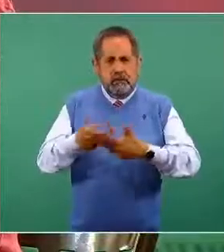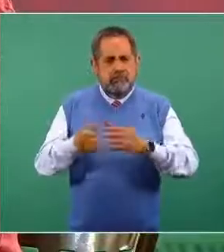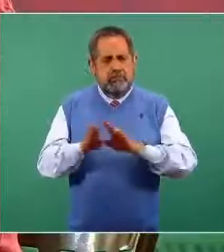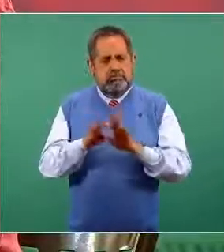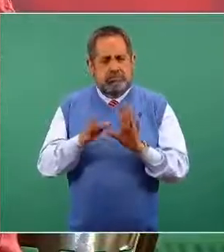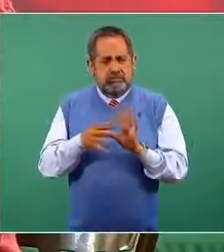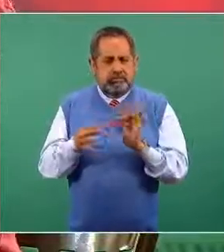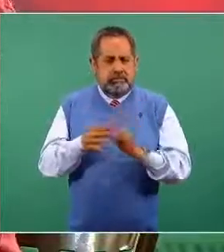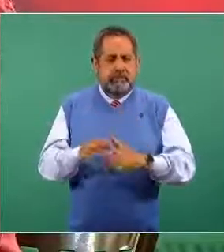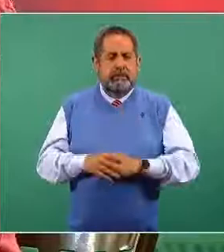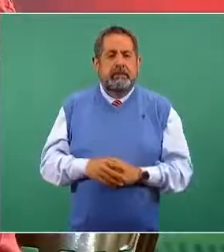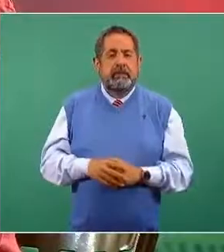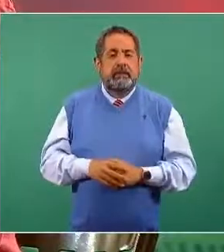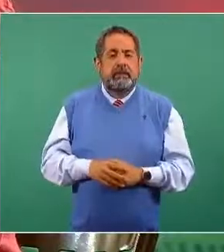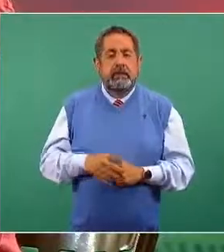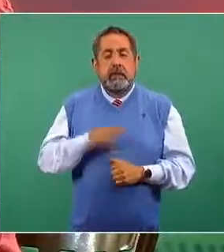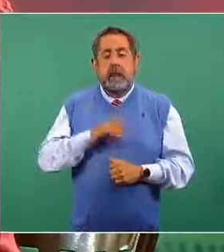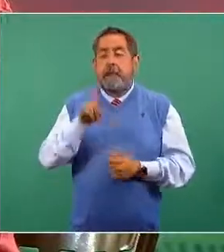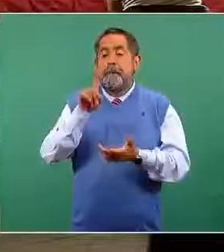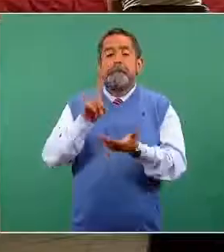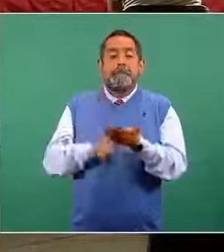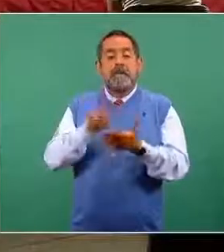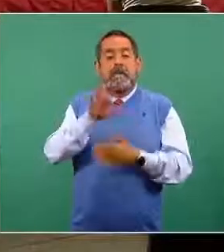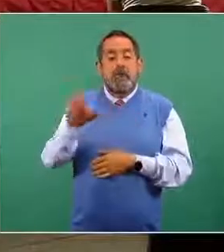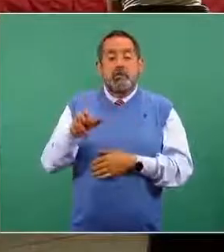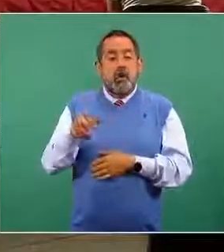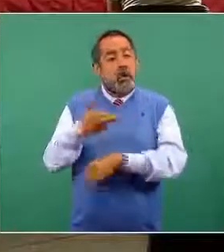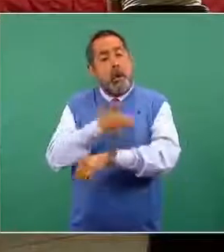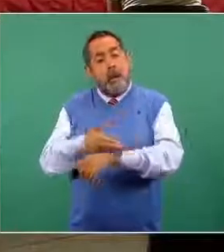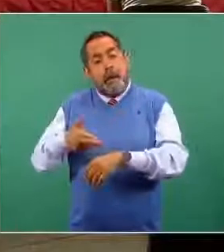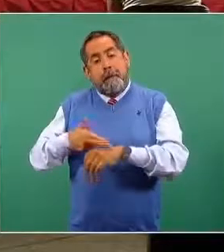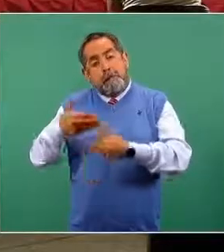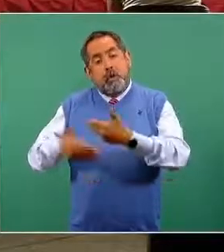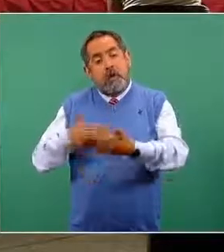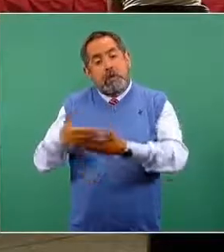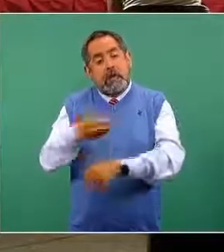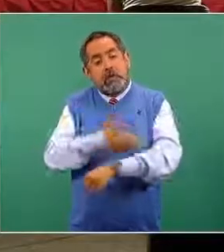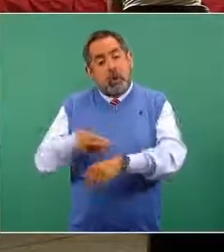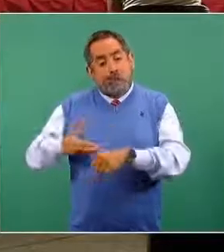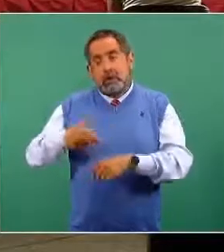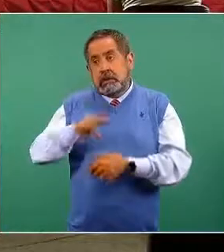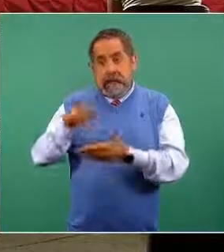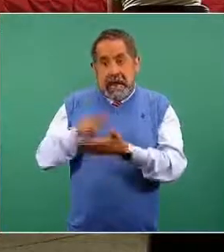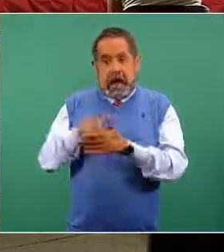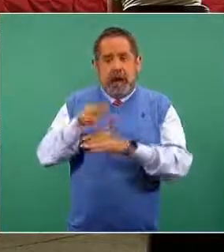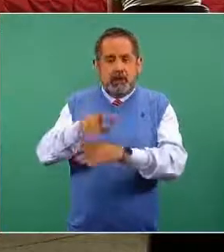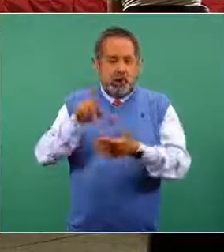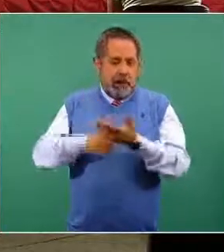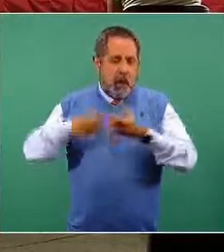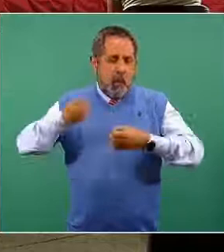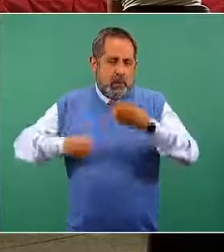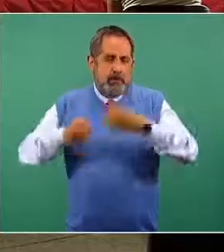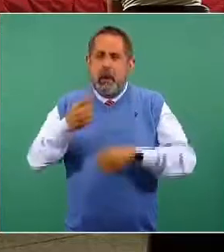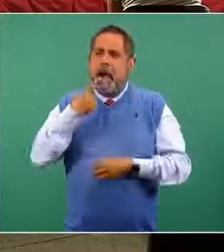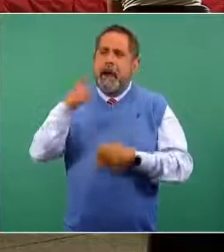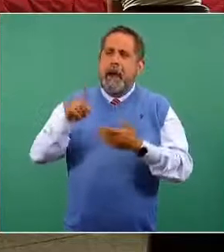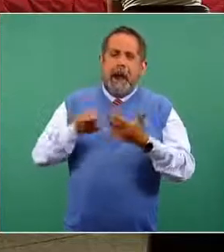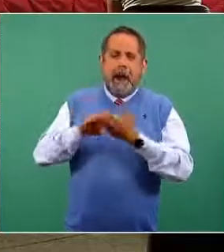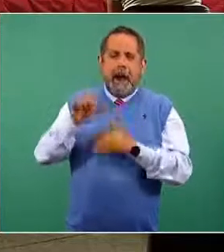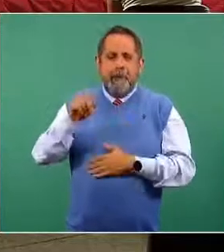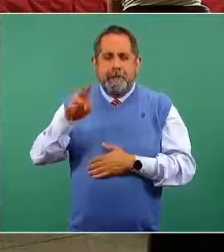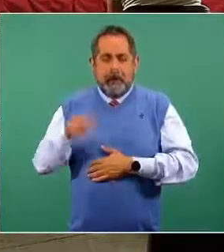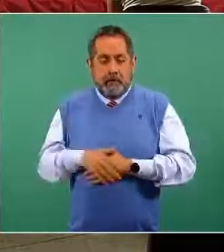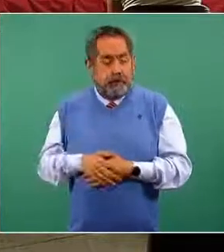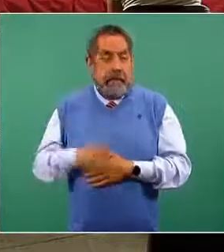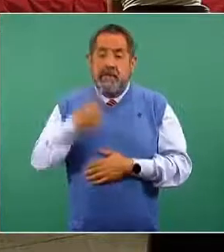el manejo de la pandemia. Hay más de 1.500 procedimientos legales que tienen que ver con estos juicios de amparo. Y